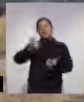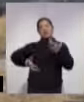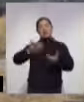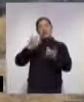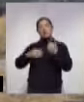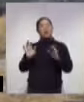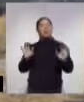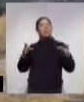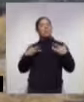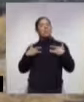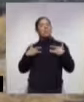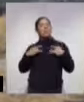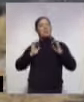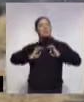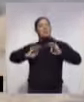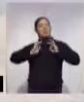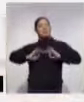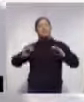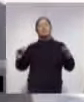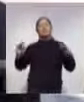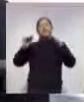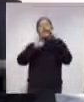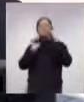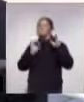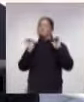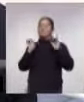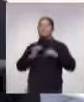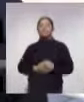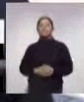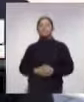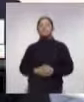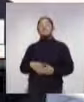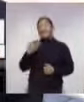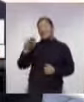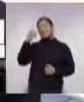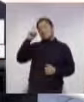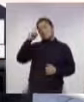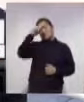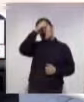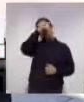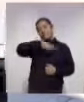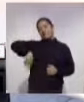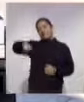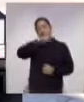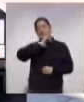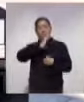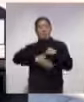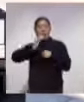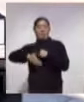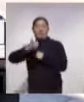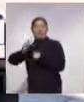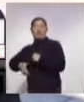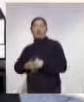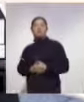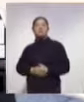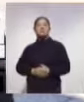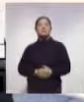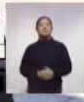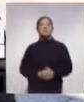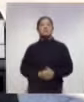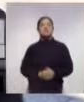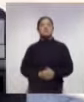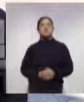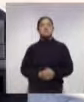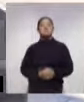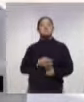no han afectado la zona boscosa de La Malinche. Si bien es difícil terminarla, ya que es